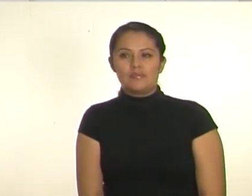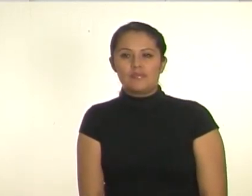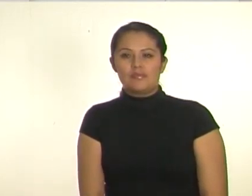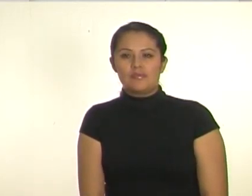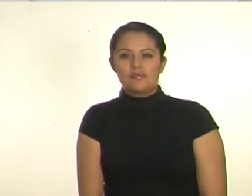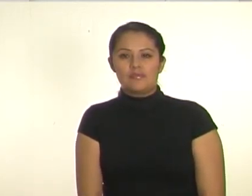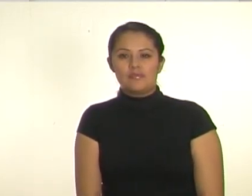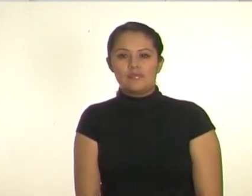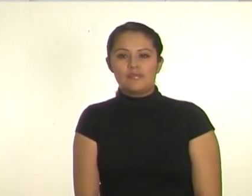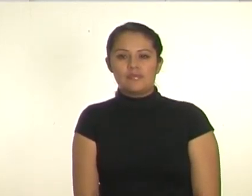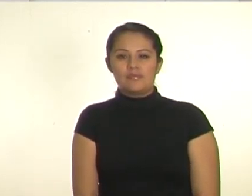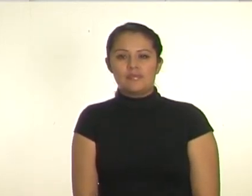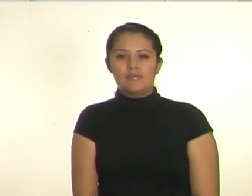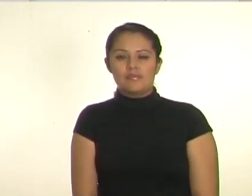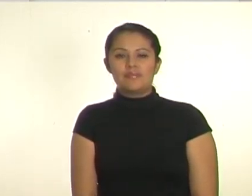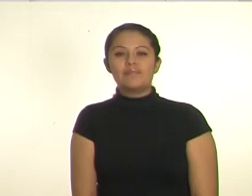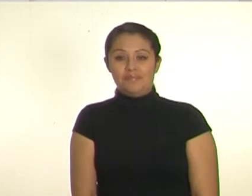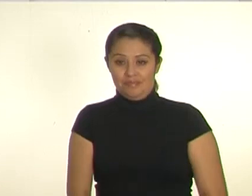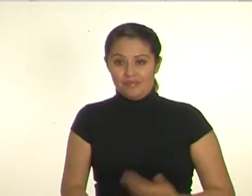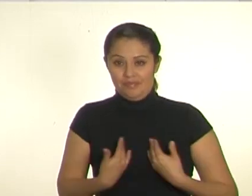Bien, ok.